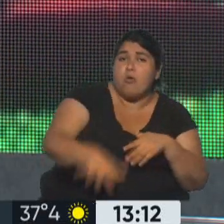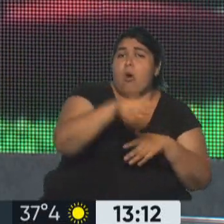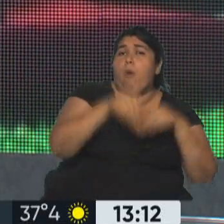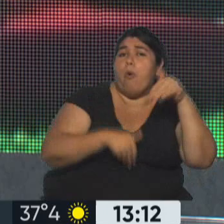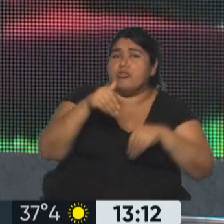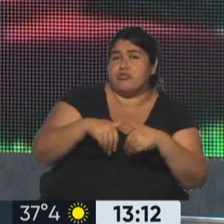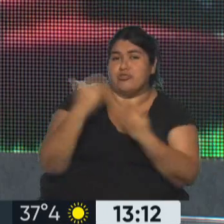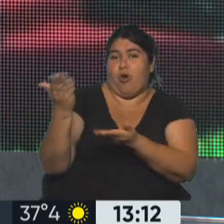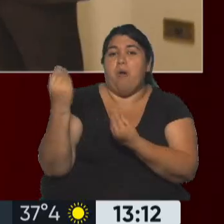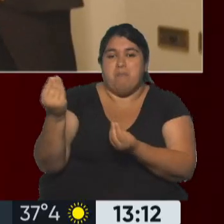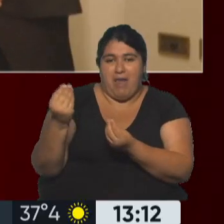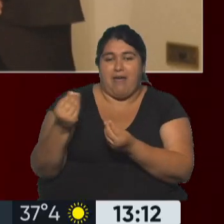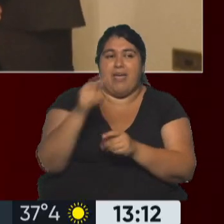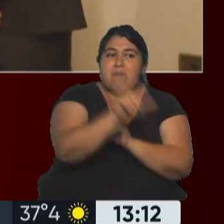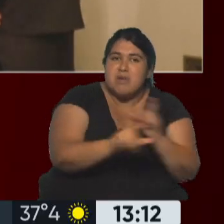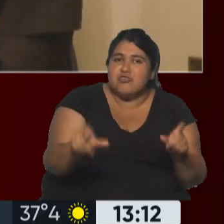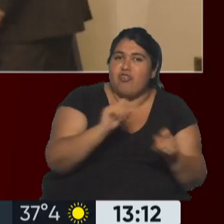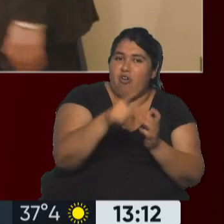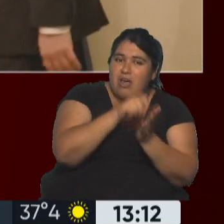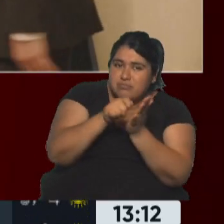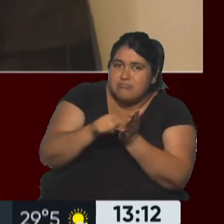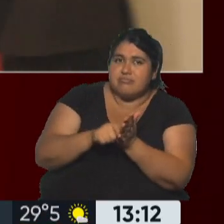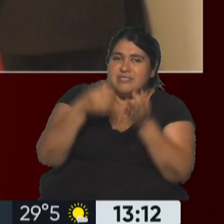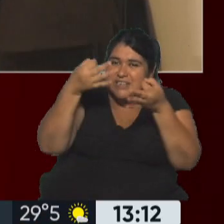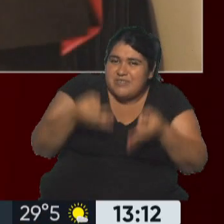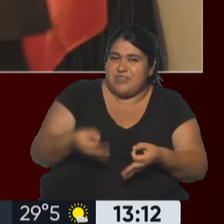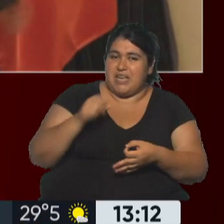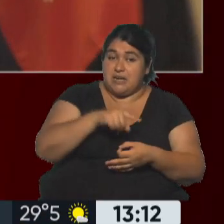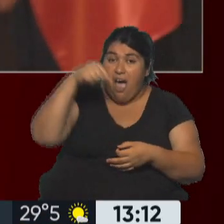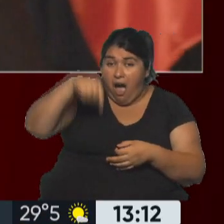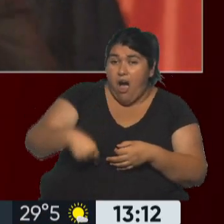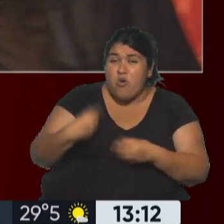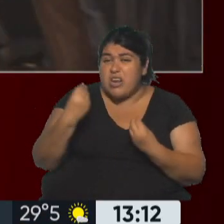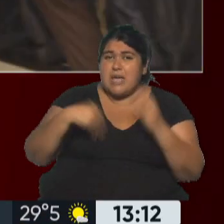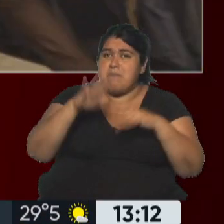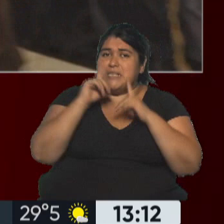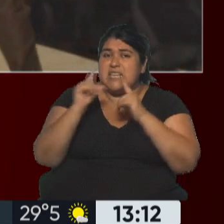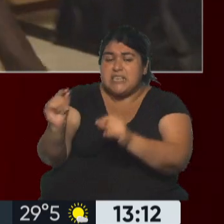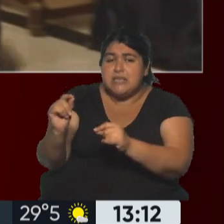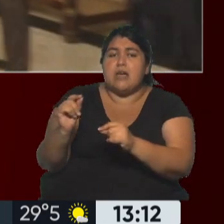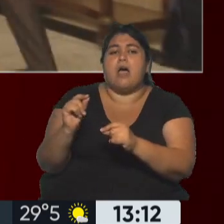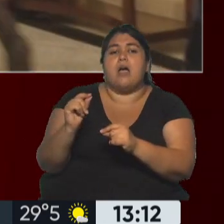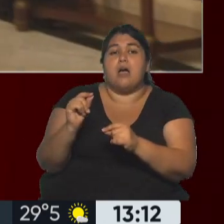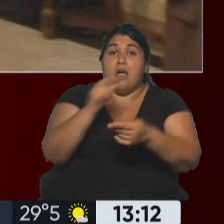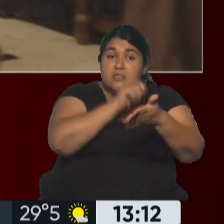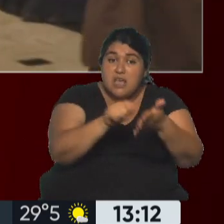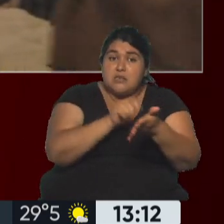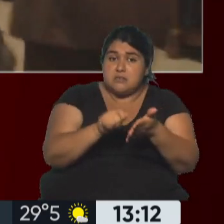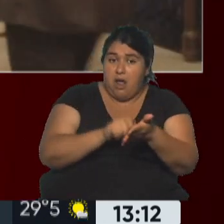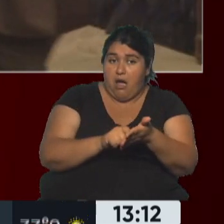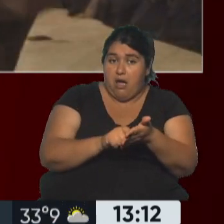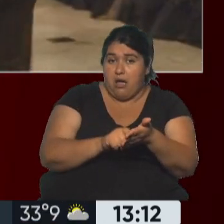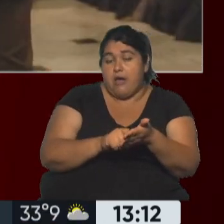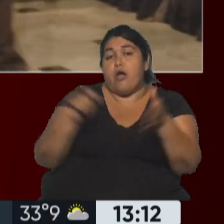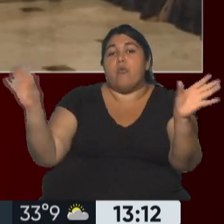texto constitucional lo escriban ciudadanos, el chileno de a pie, y lo que está pasando ahora, o la gran crítica, tiene que ver con que este texto lo va a hacer un